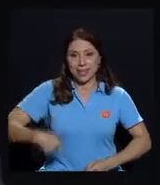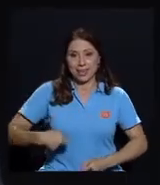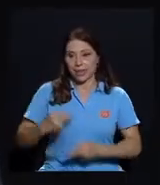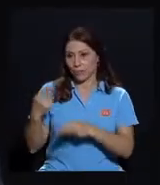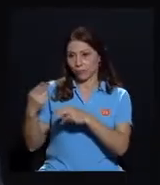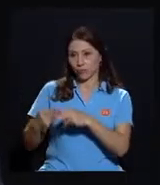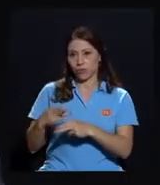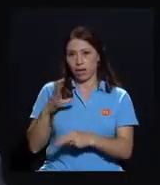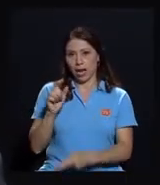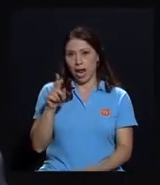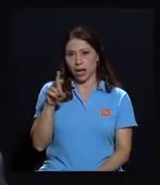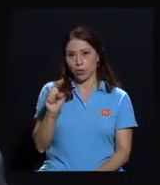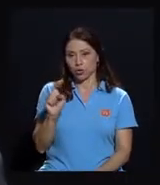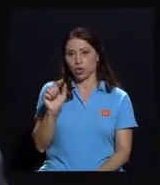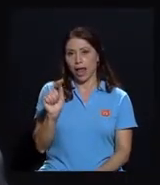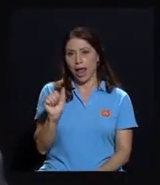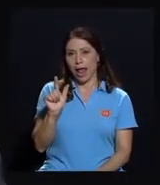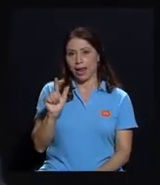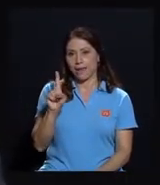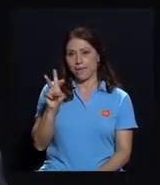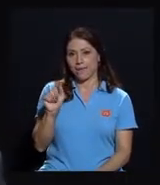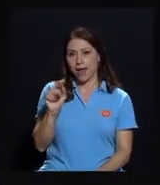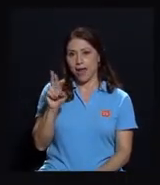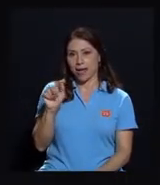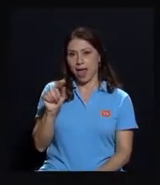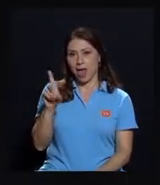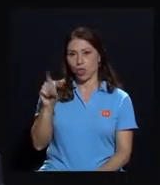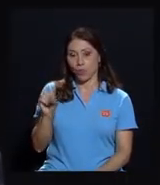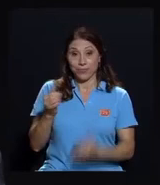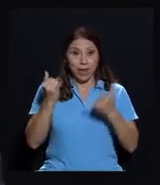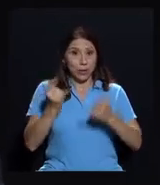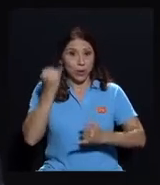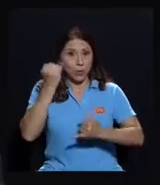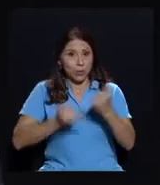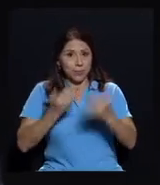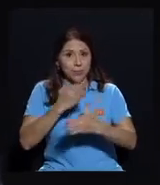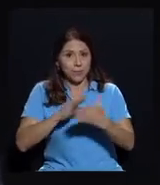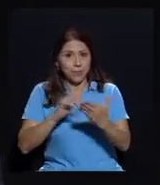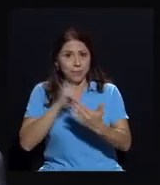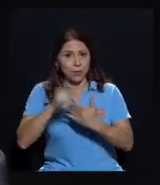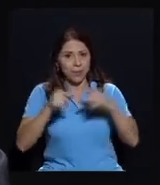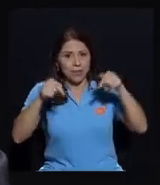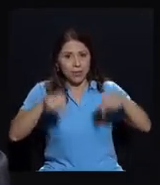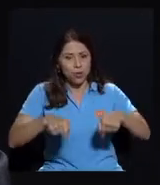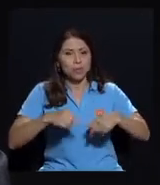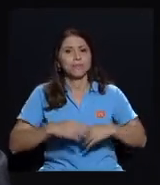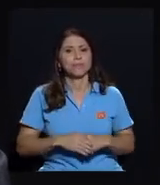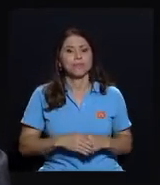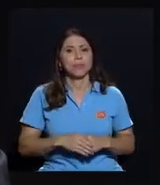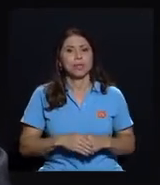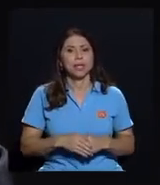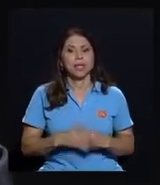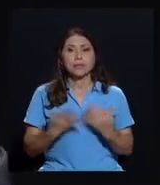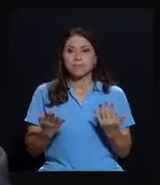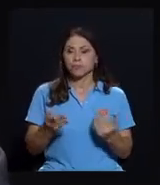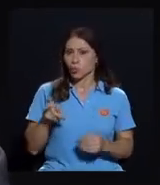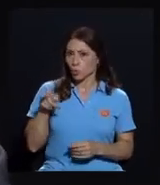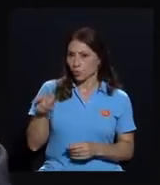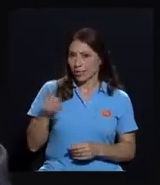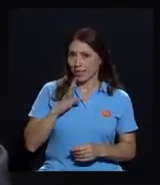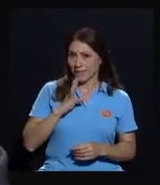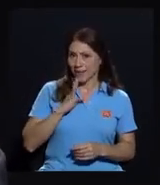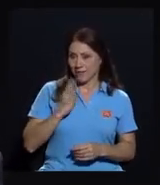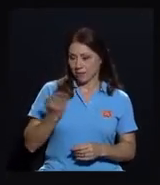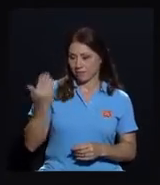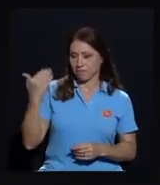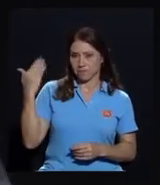alvarado vamos a nuestra última parte del programa de hoy y usted hablaba en la